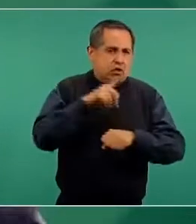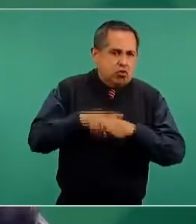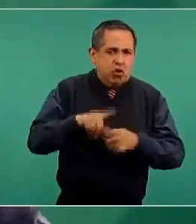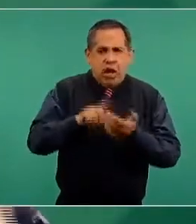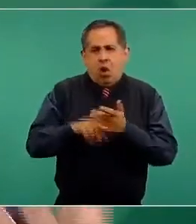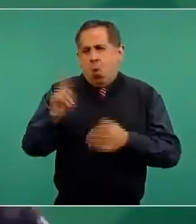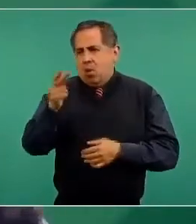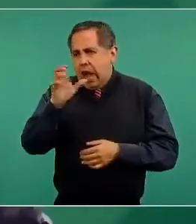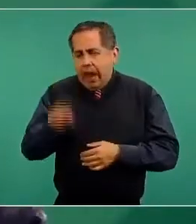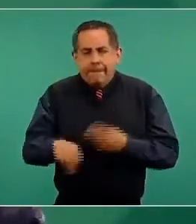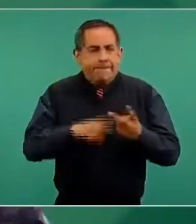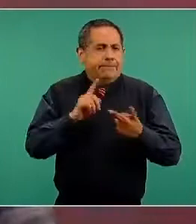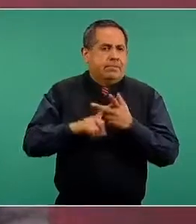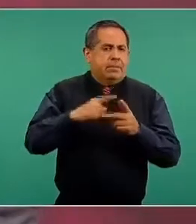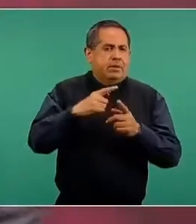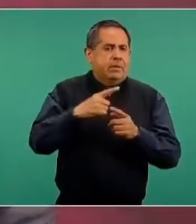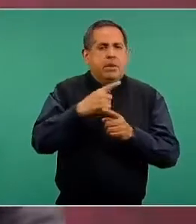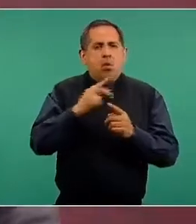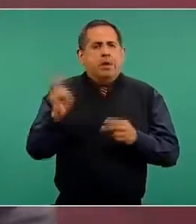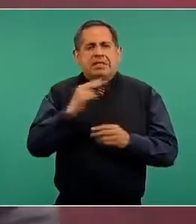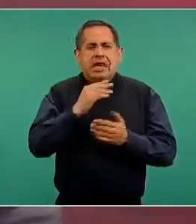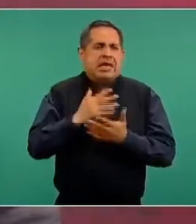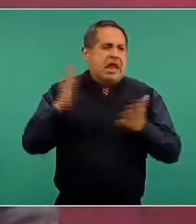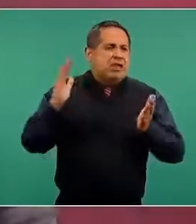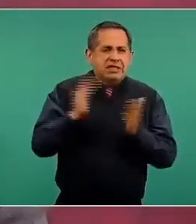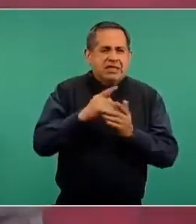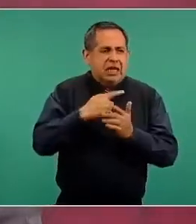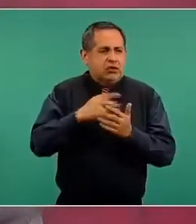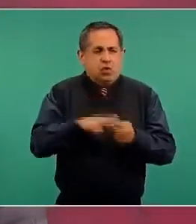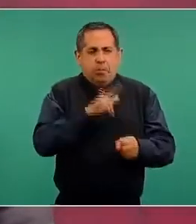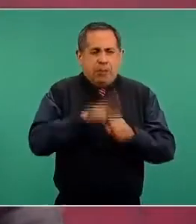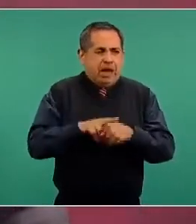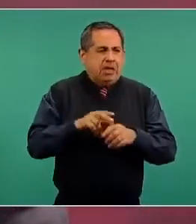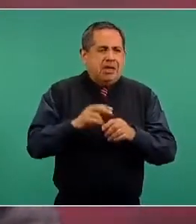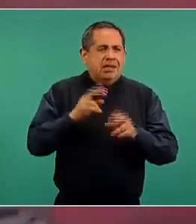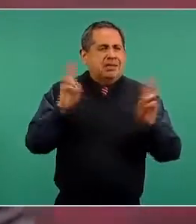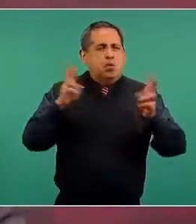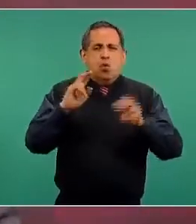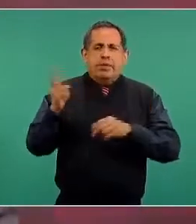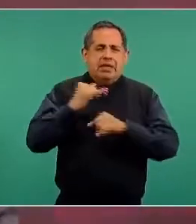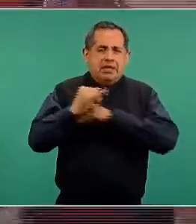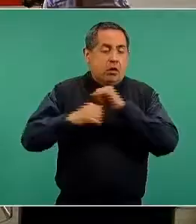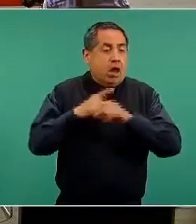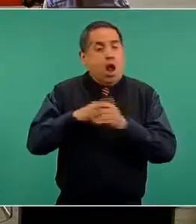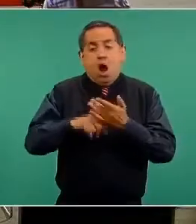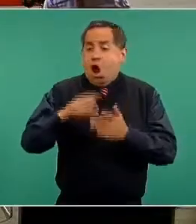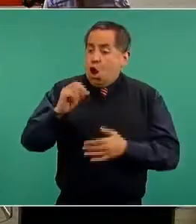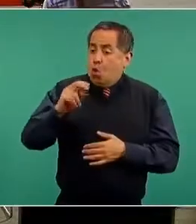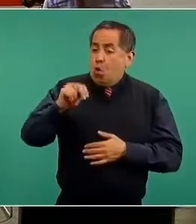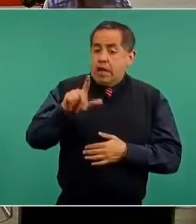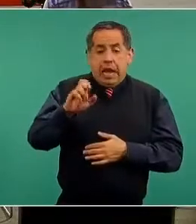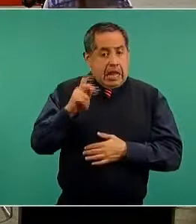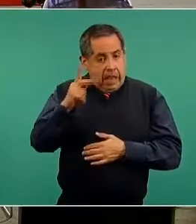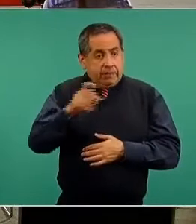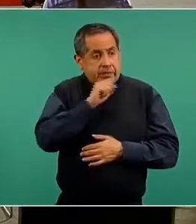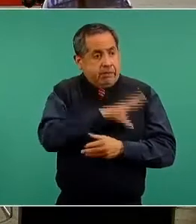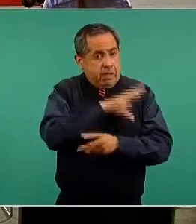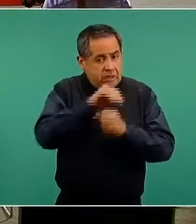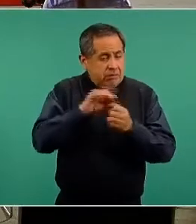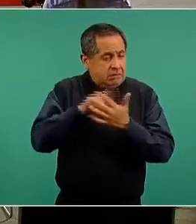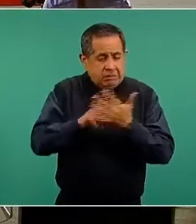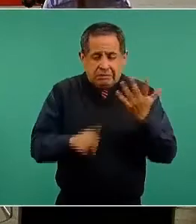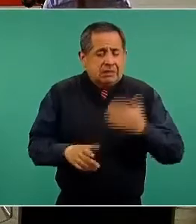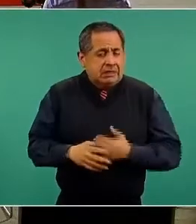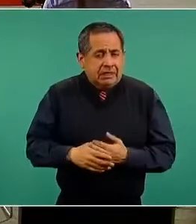como la UNAM, medianas, pequeñas, locales, universidades interculturales. El CONALEP también está involucrado